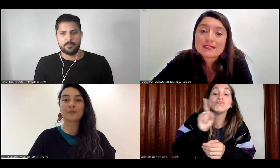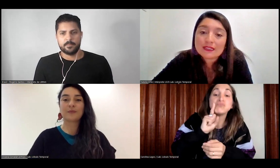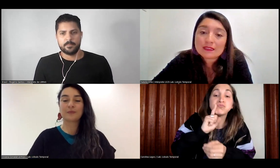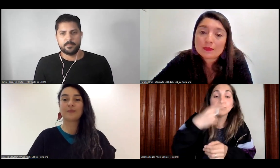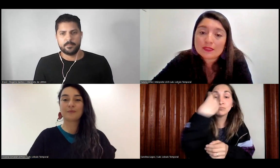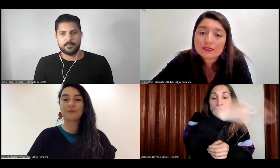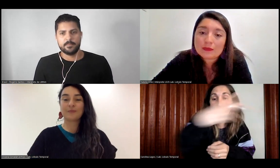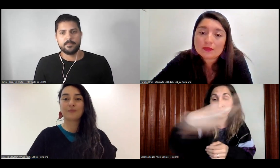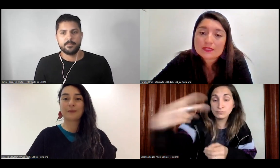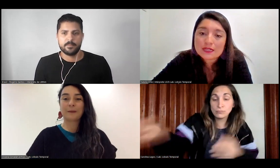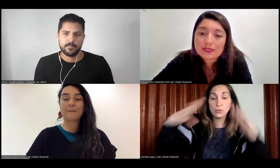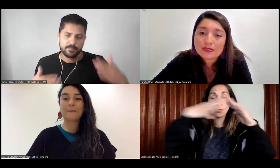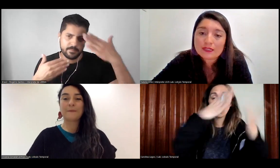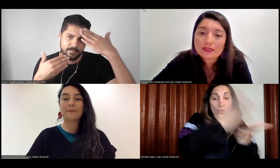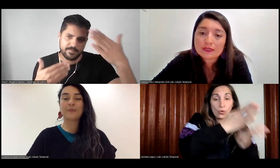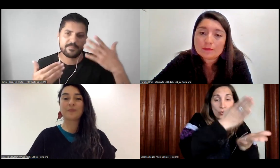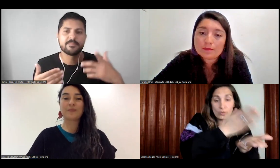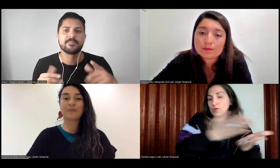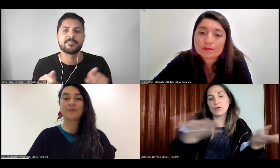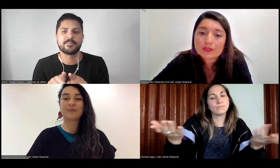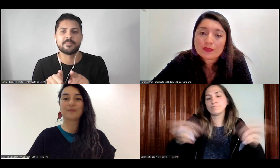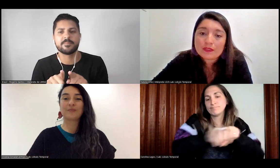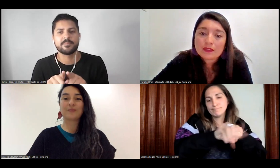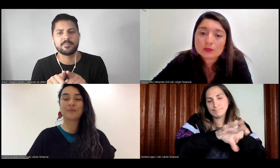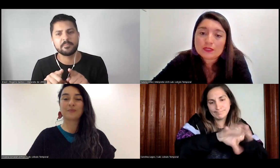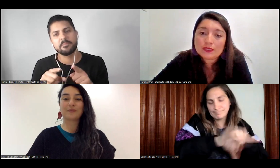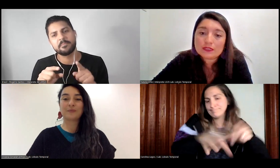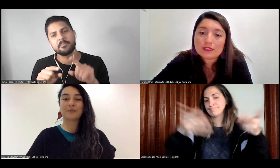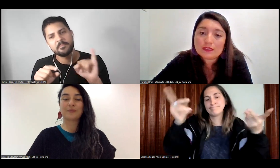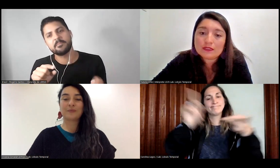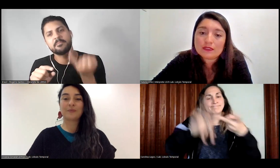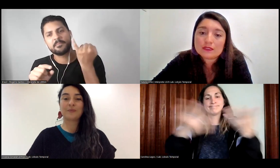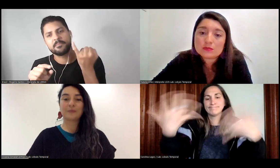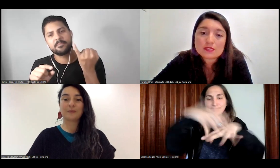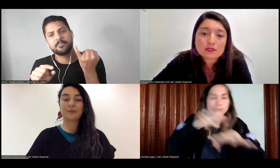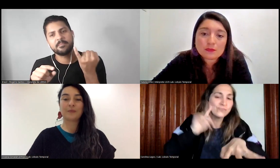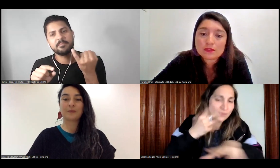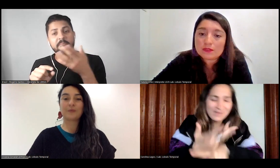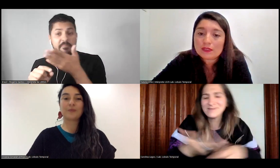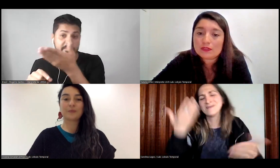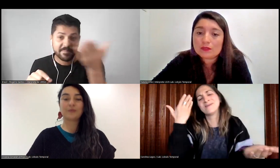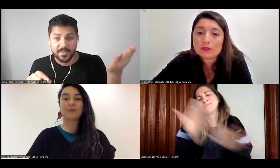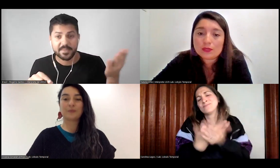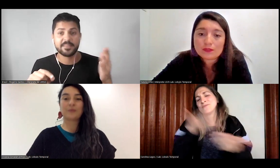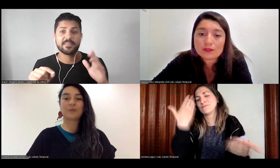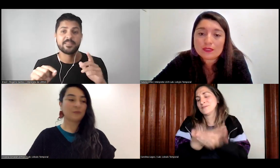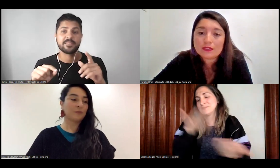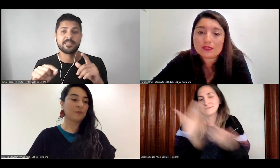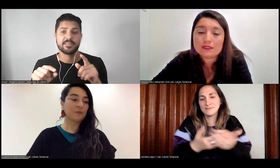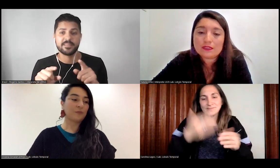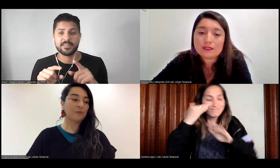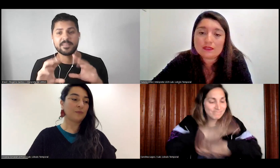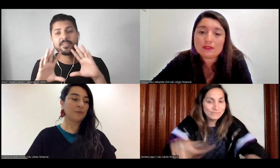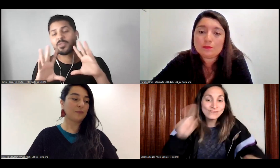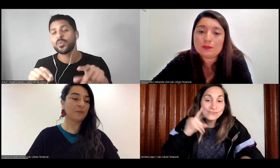Igual agradecerles también y aprovecharles a ustedes que están en su casa, a lo mejor a los coeducadores,